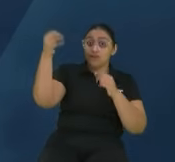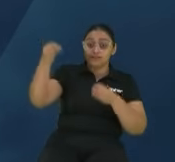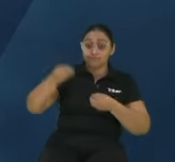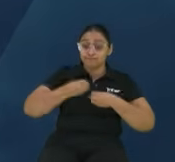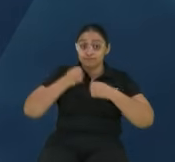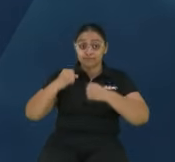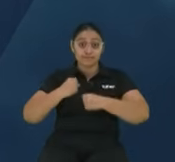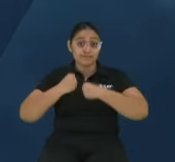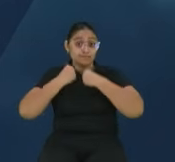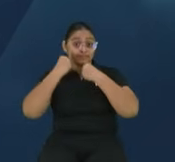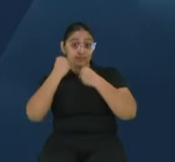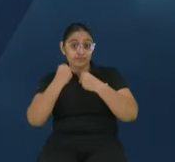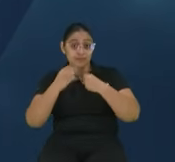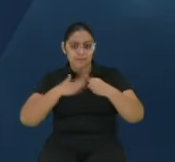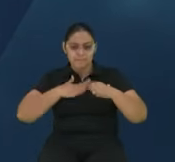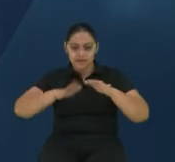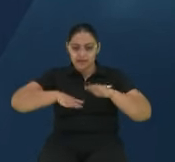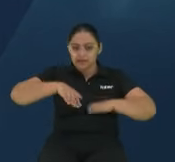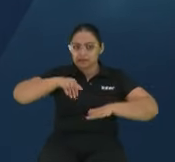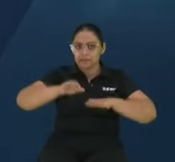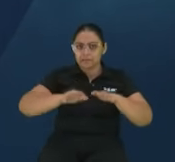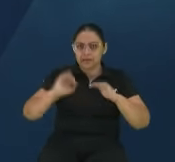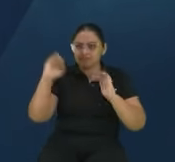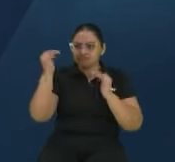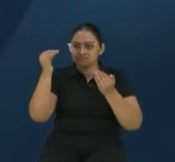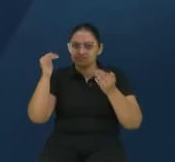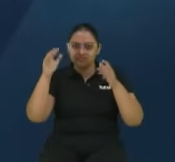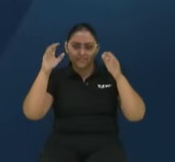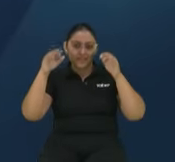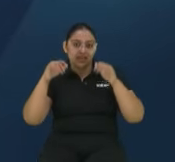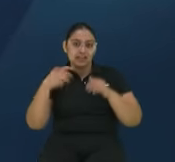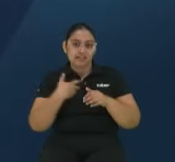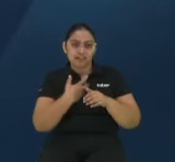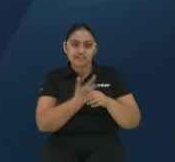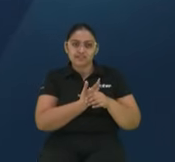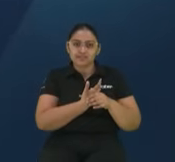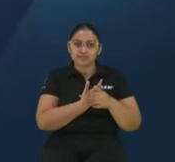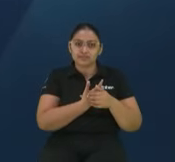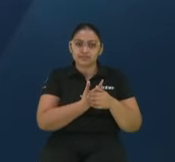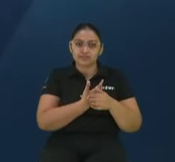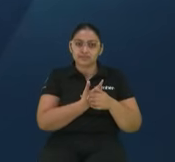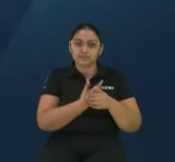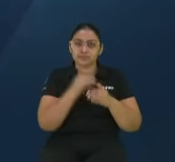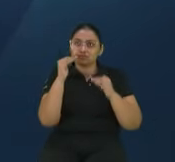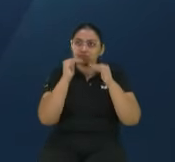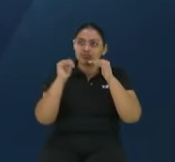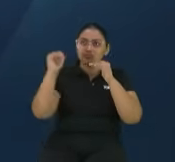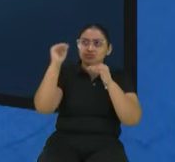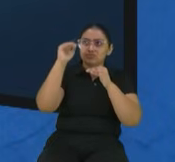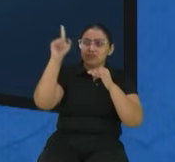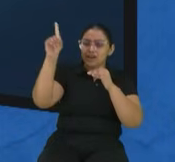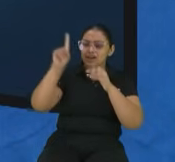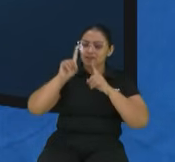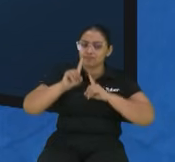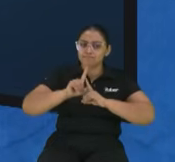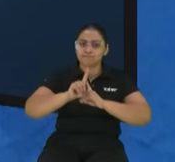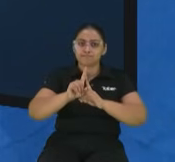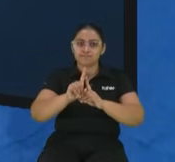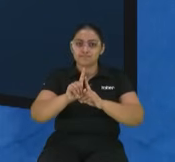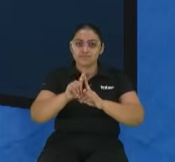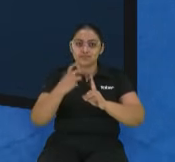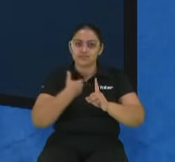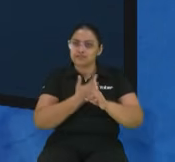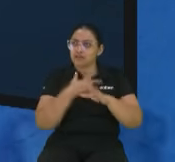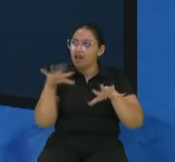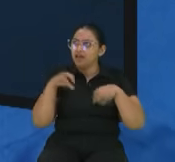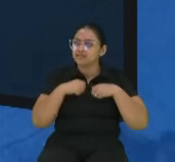hace mis pies como de sivas y en mis alturas me hace andar alguien dice amén esa palabra no